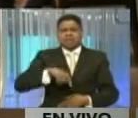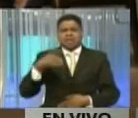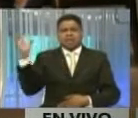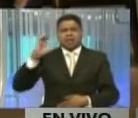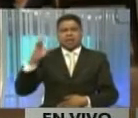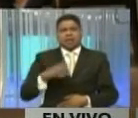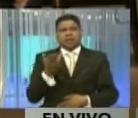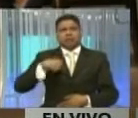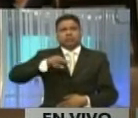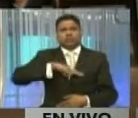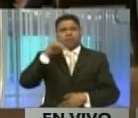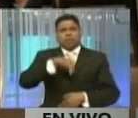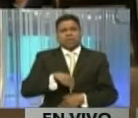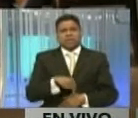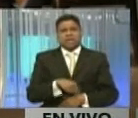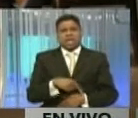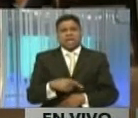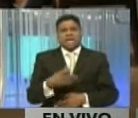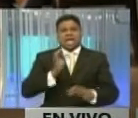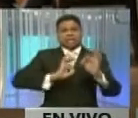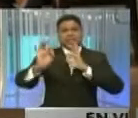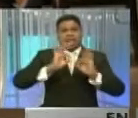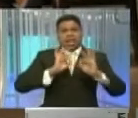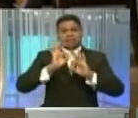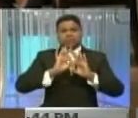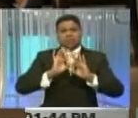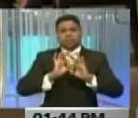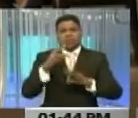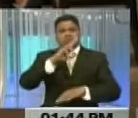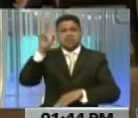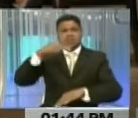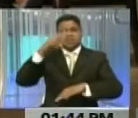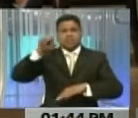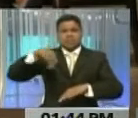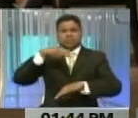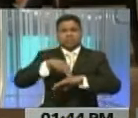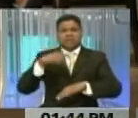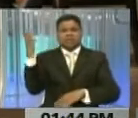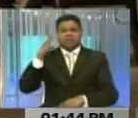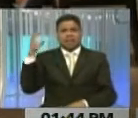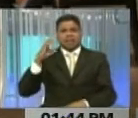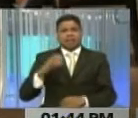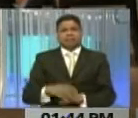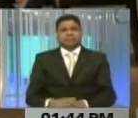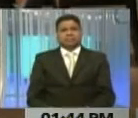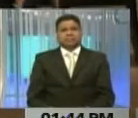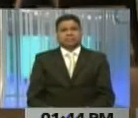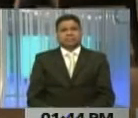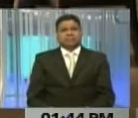encontramos en el Teatro Nacional de Caracas, recuperado por la Revolución Bolivariana,